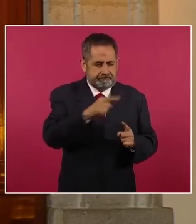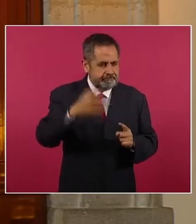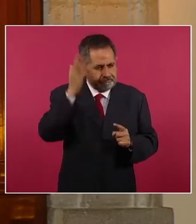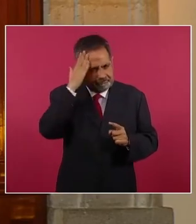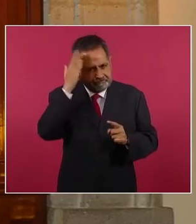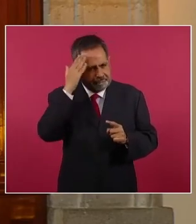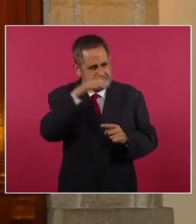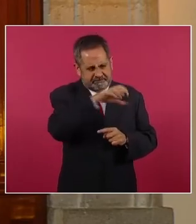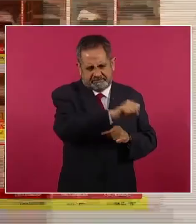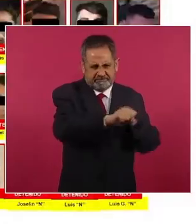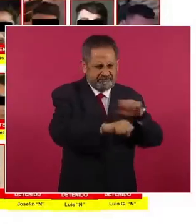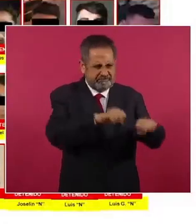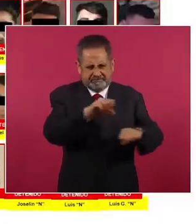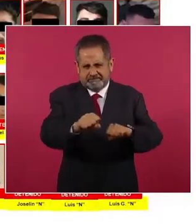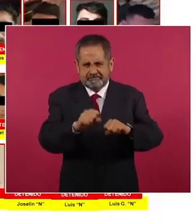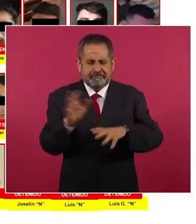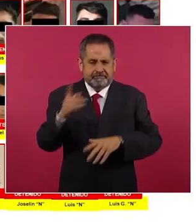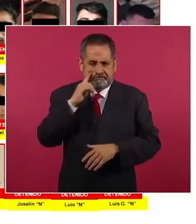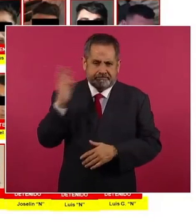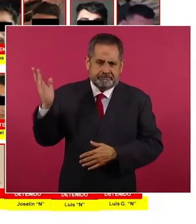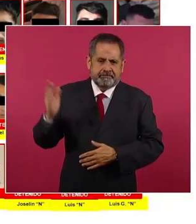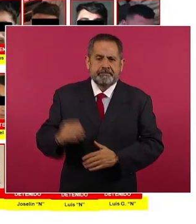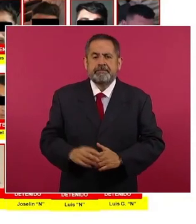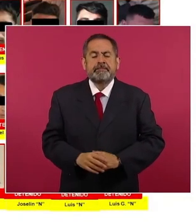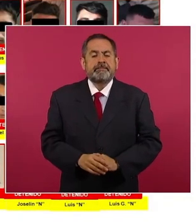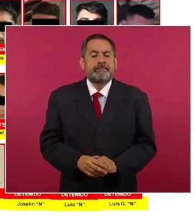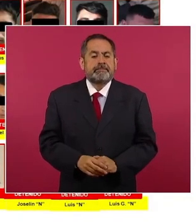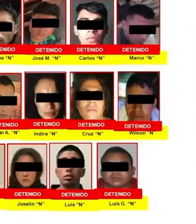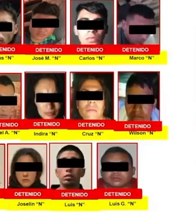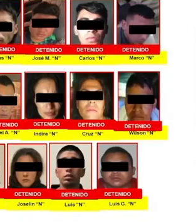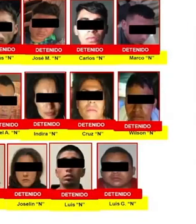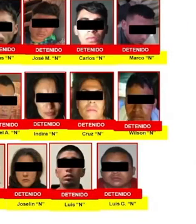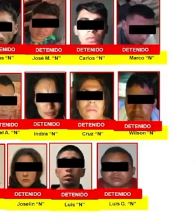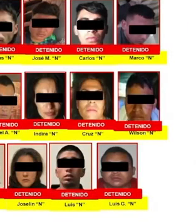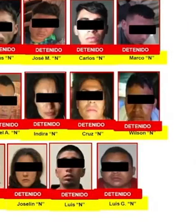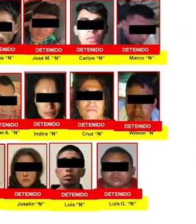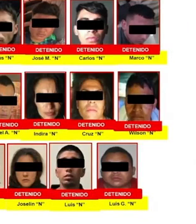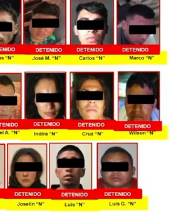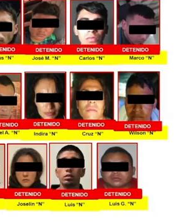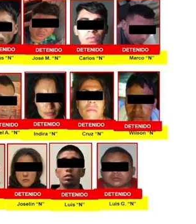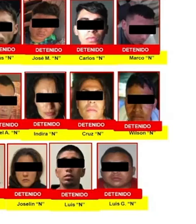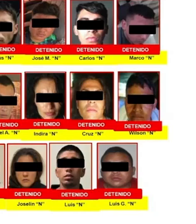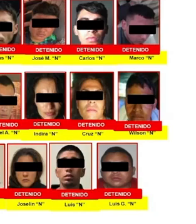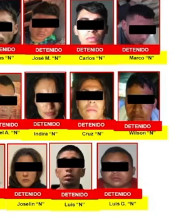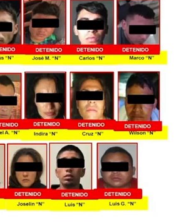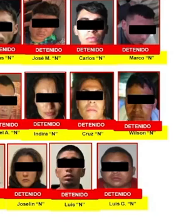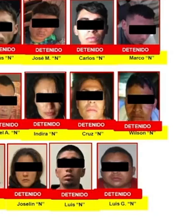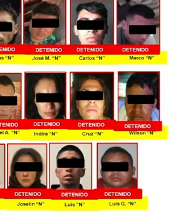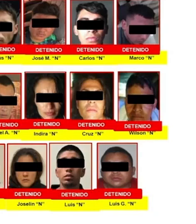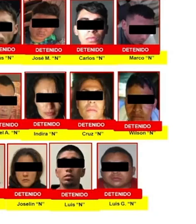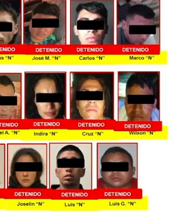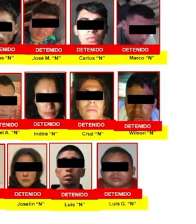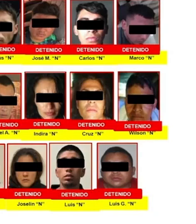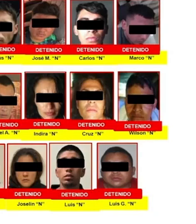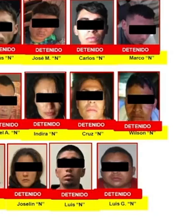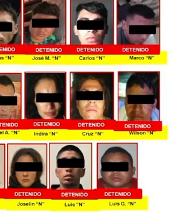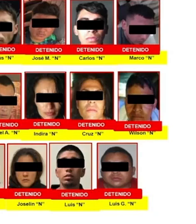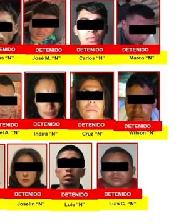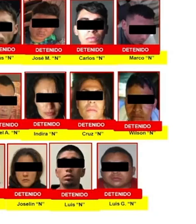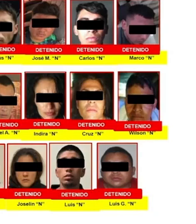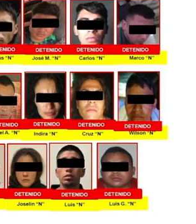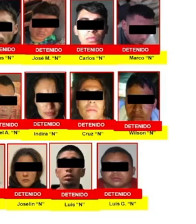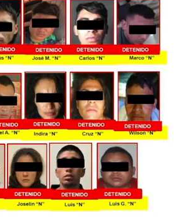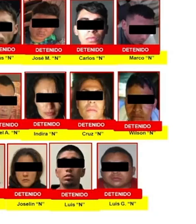de esta estructura criminal que pertenecen al grupo cuya cabeza es el Cabo 20,